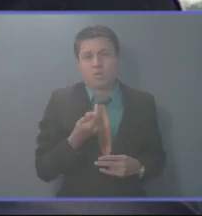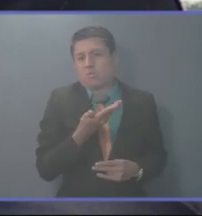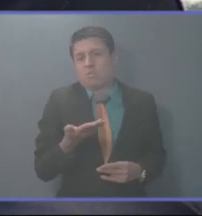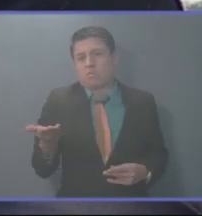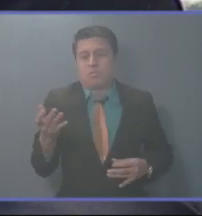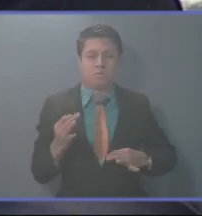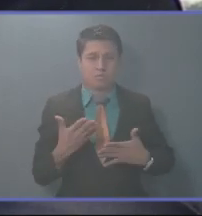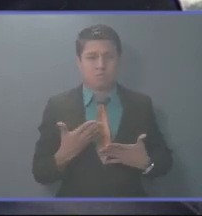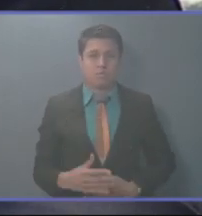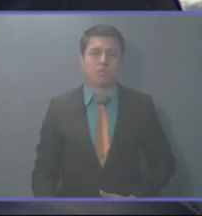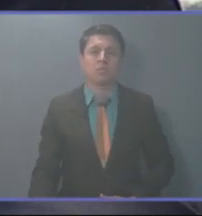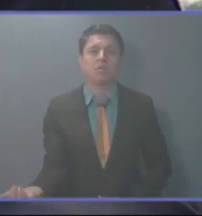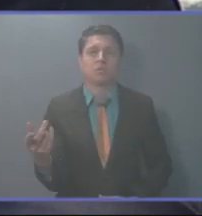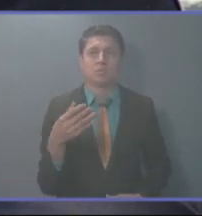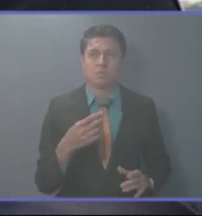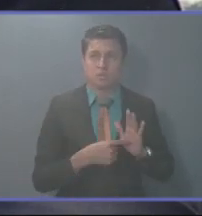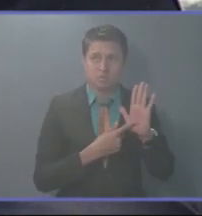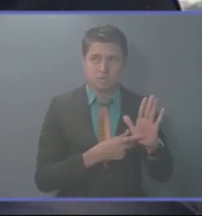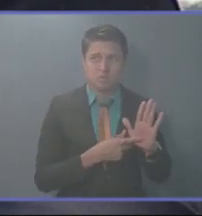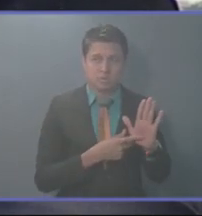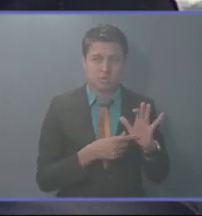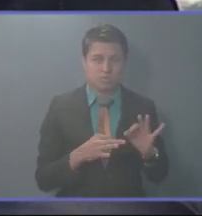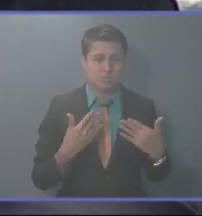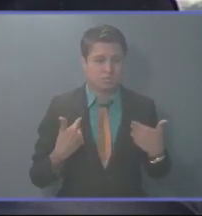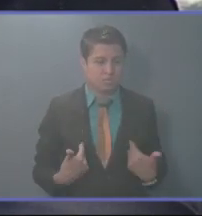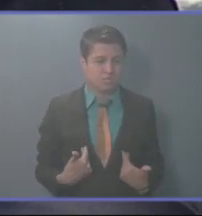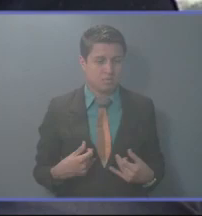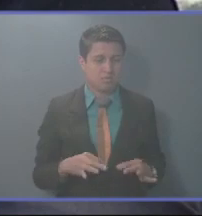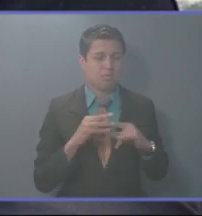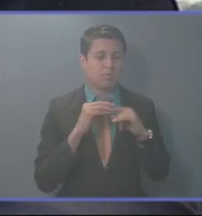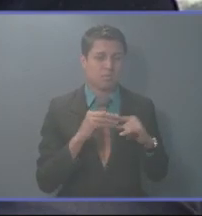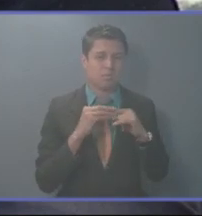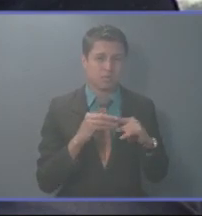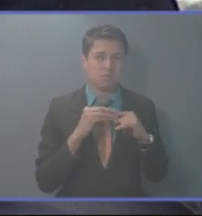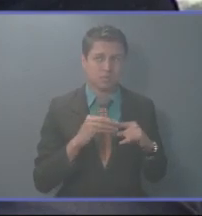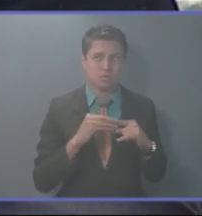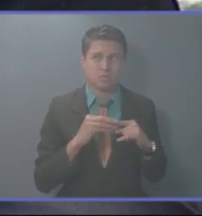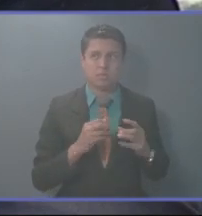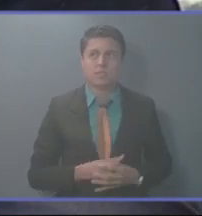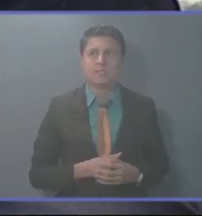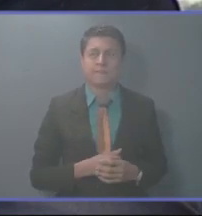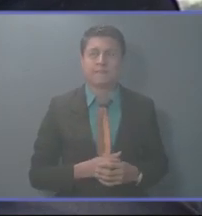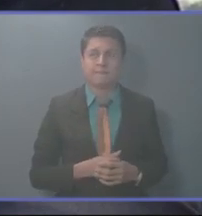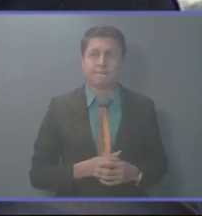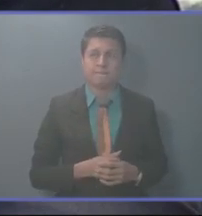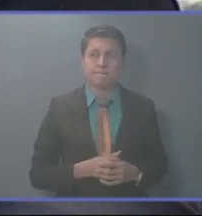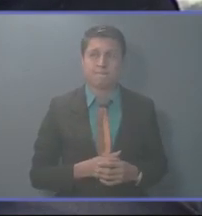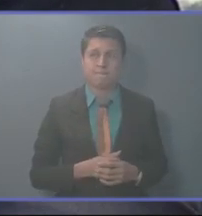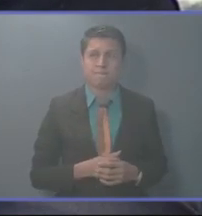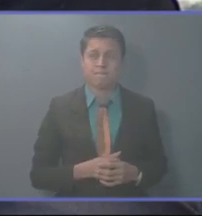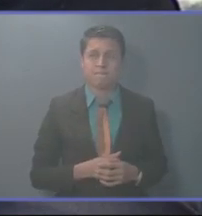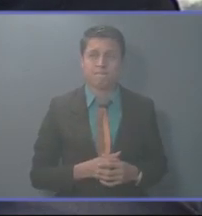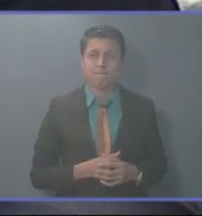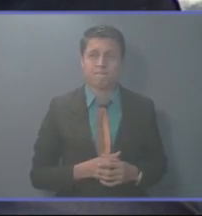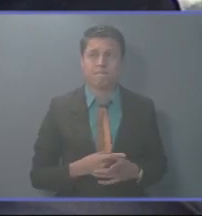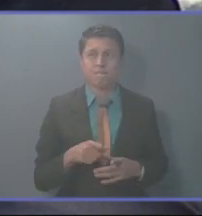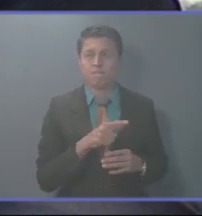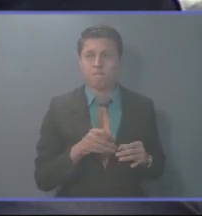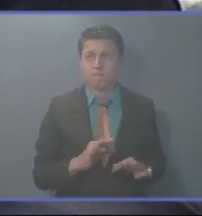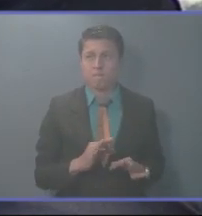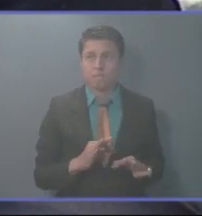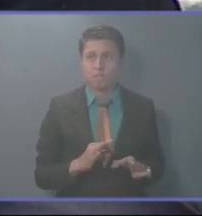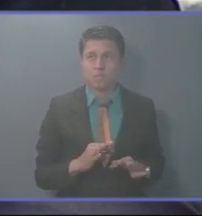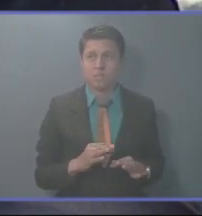causa, los atentados contra la vida e integridad física, especialmente el homicidio de todas sus formas, la mutilación, los tratos crueles, la tortura,